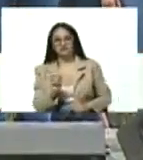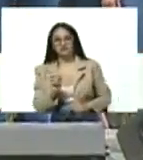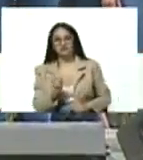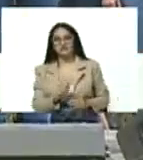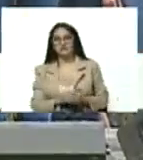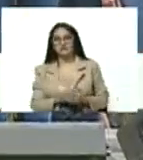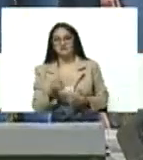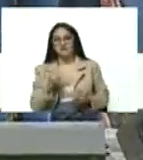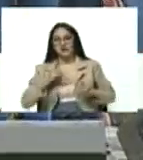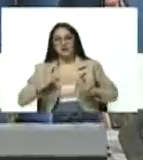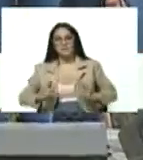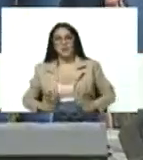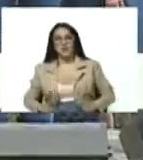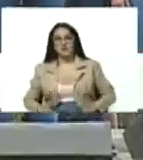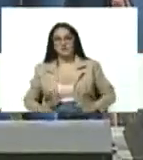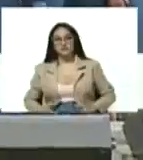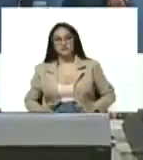ni reposo a mi alma,